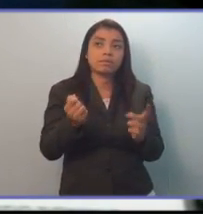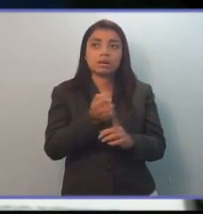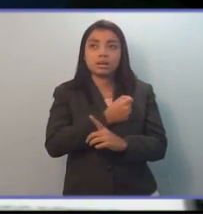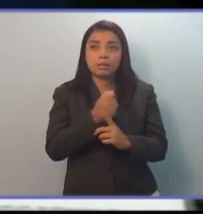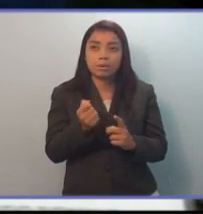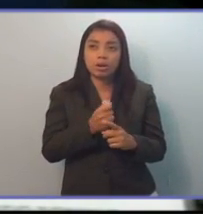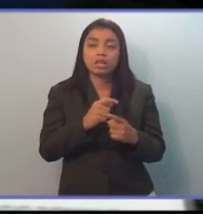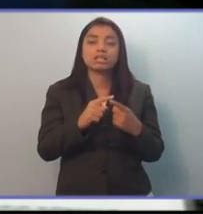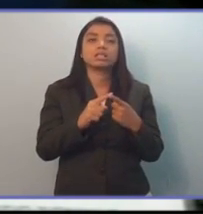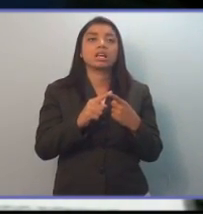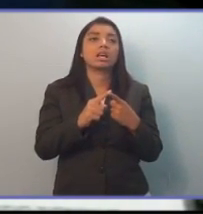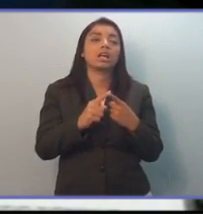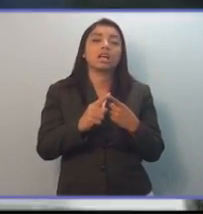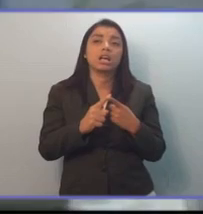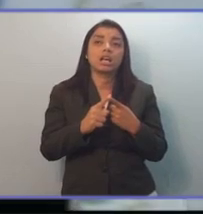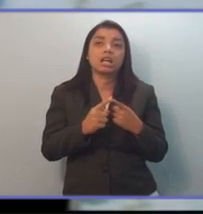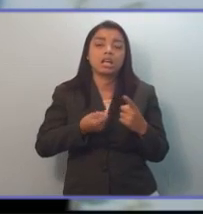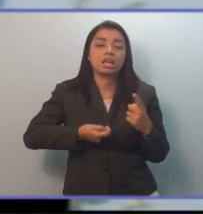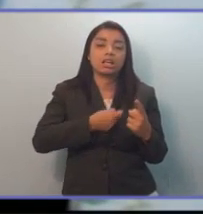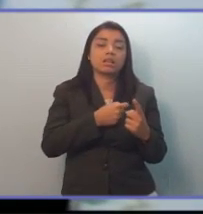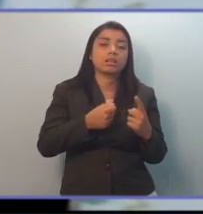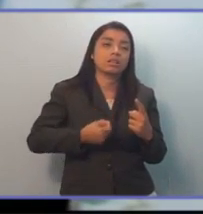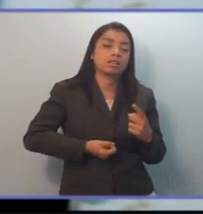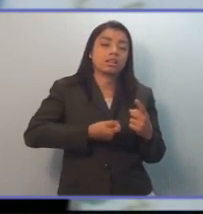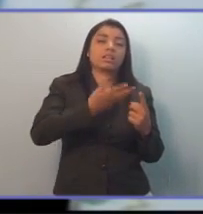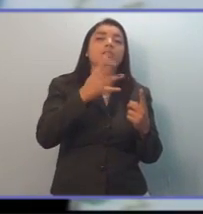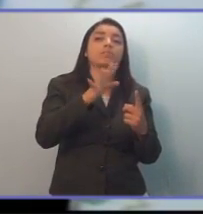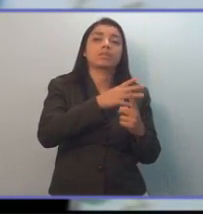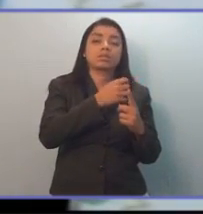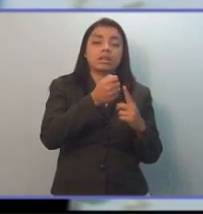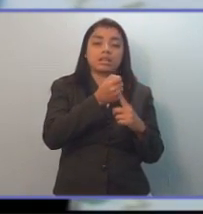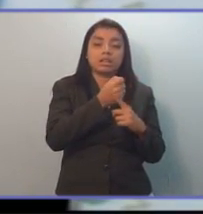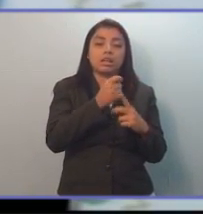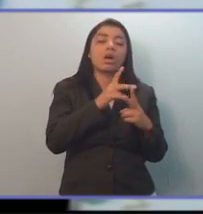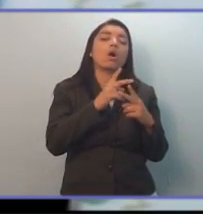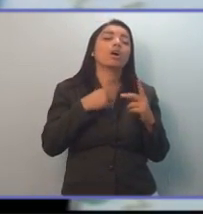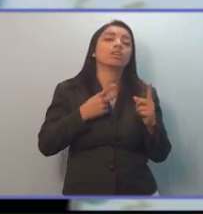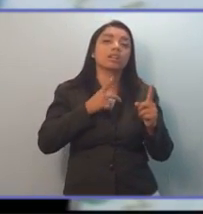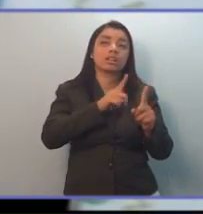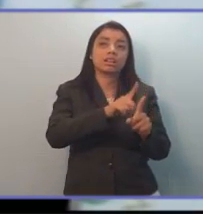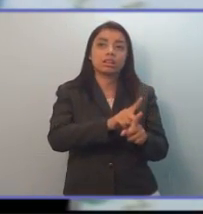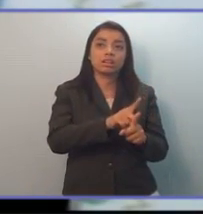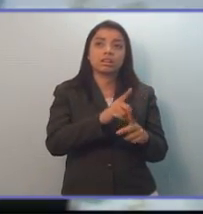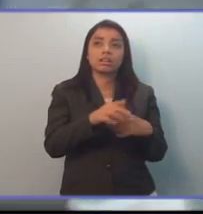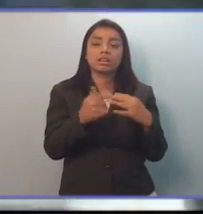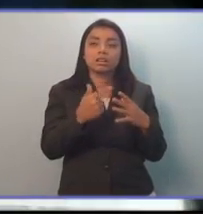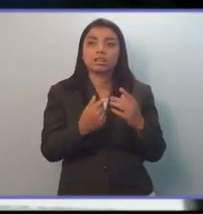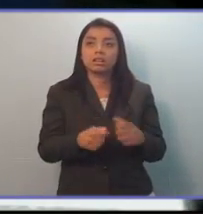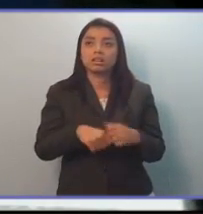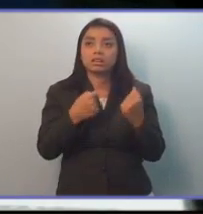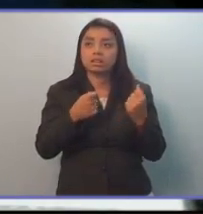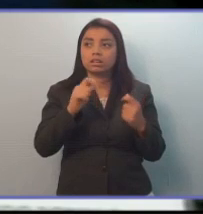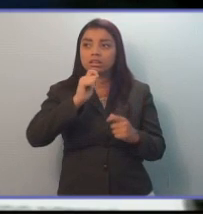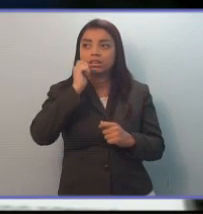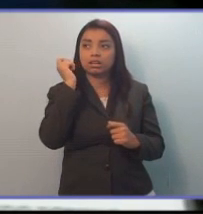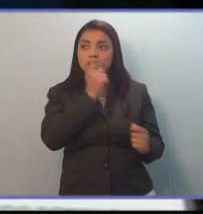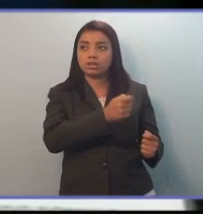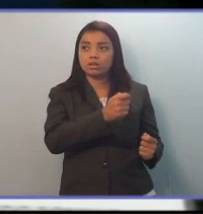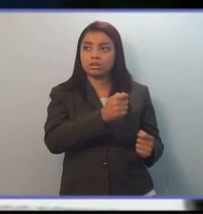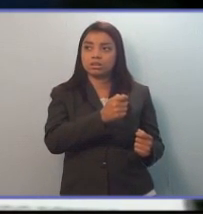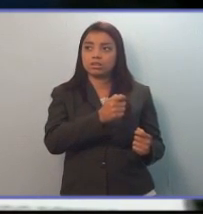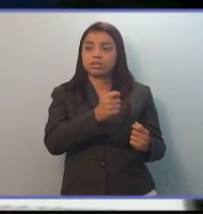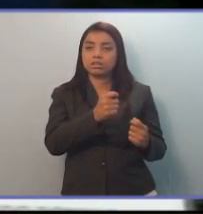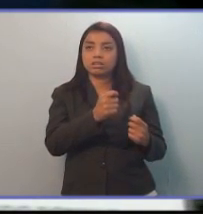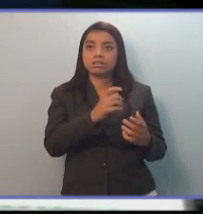delito por acoso sexual. Asimismo aparece otra denuncia por el delito de cohecho propio y en el 2013 una denuncia por delitos de